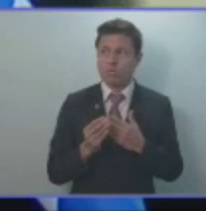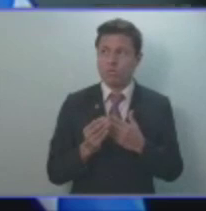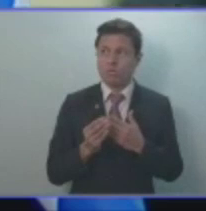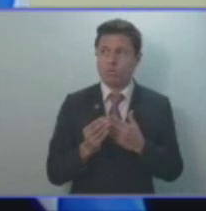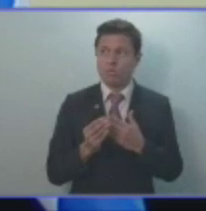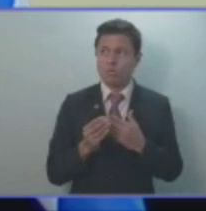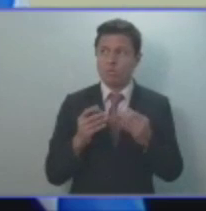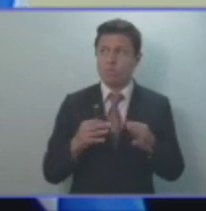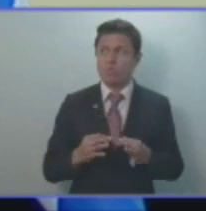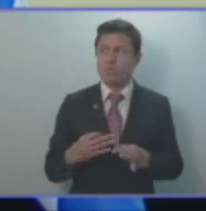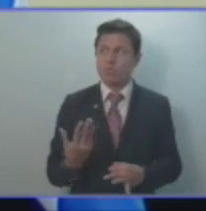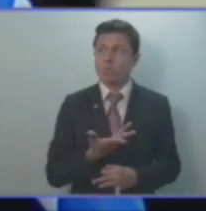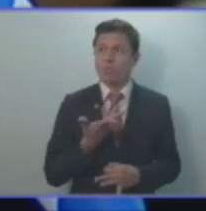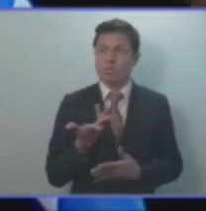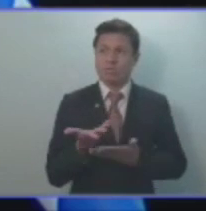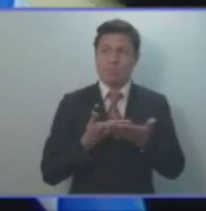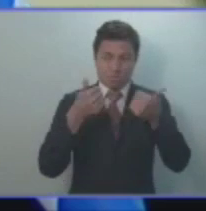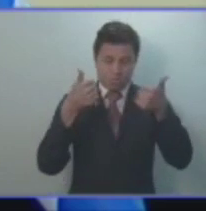pluriétnica,